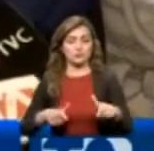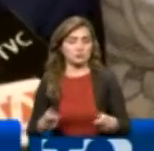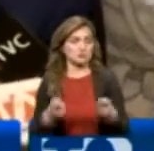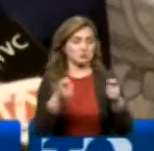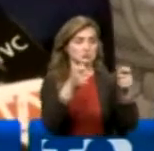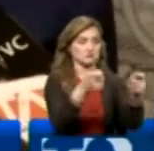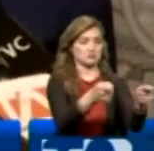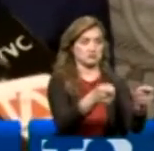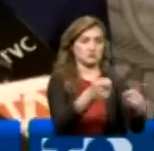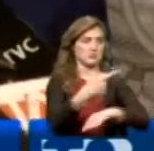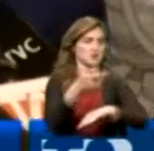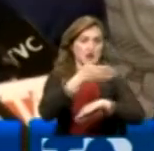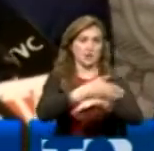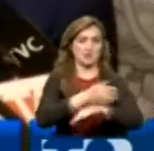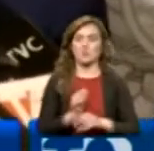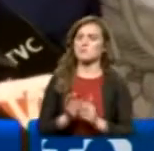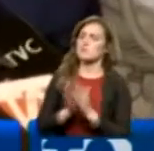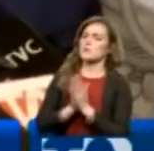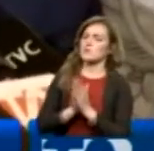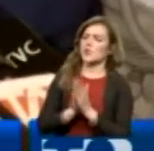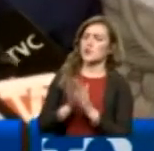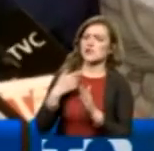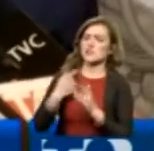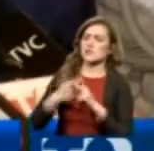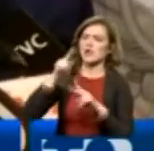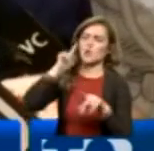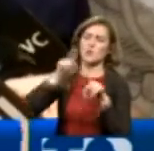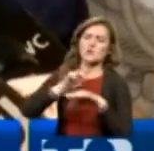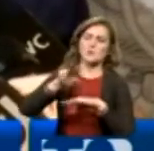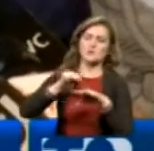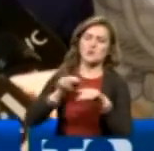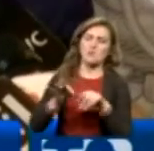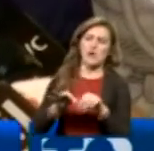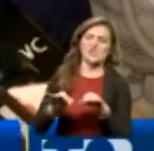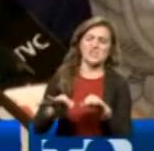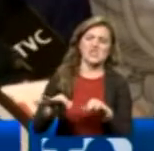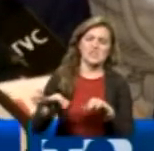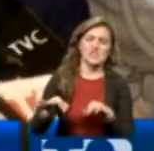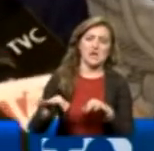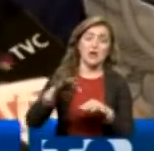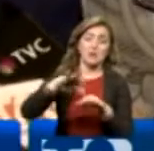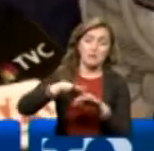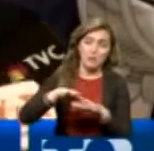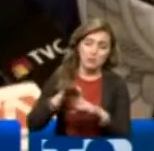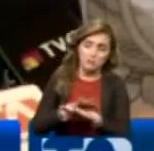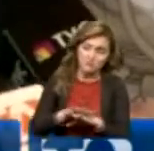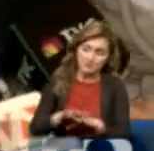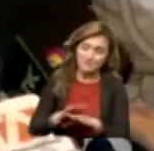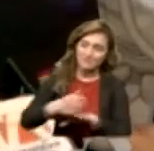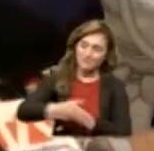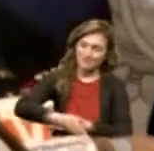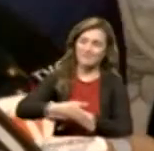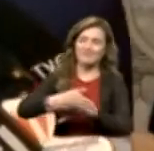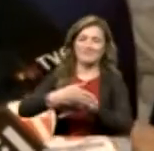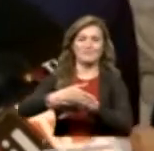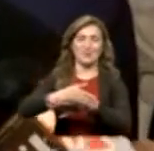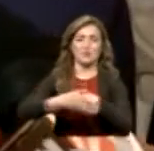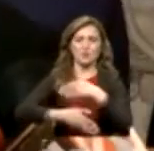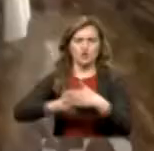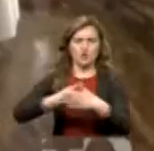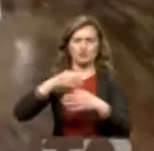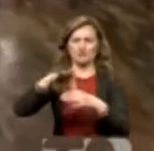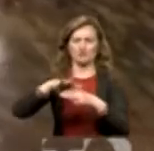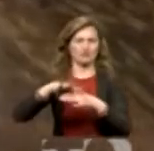días él había pedido que se postergue el inicio del acuerdo nacional hasta que terminen las elecciones seccionales para no contaminar el proceso